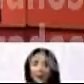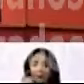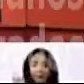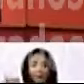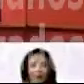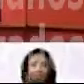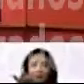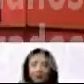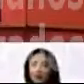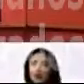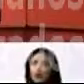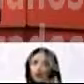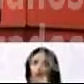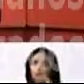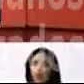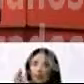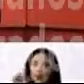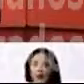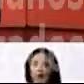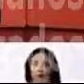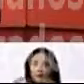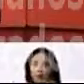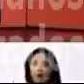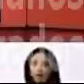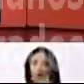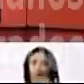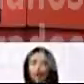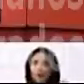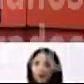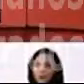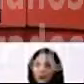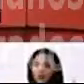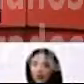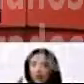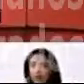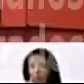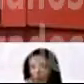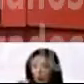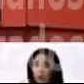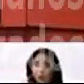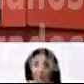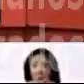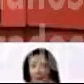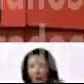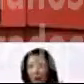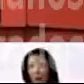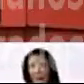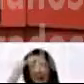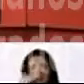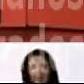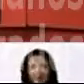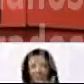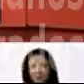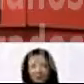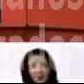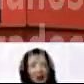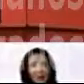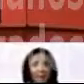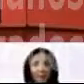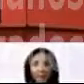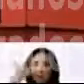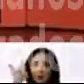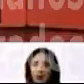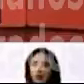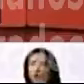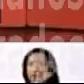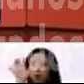contra la patria, contra el presidente de la República, contra los que estaban allí. Dan vergüenza y andan por el mundo.